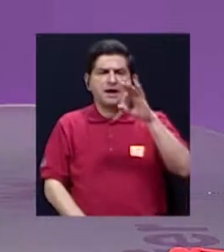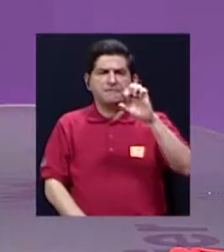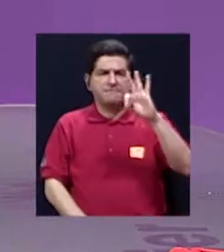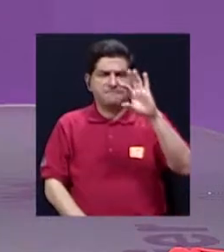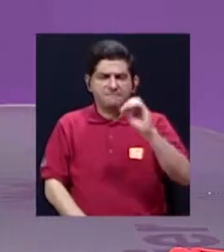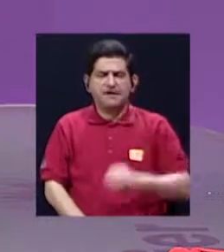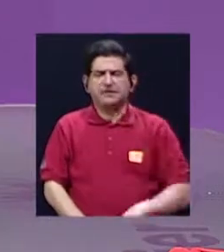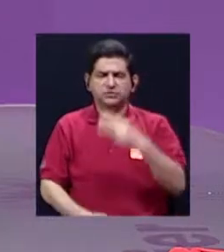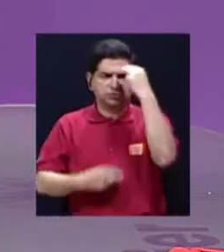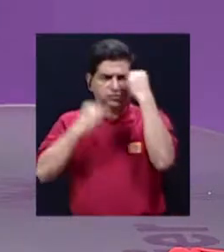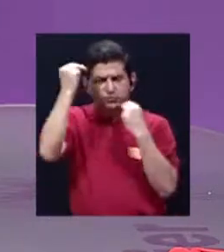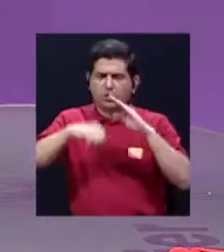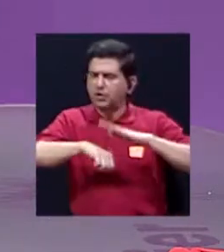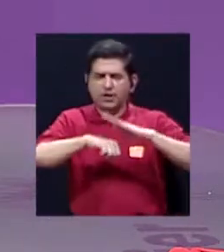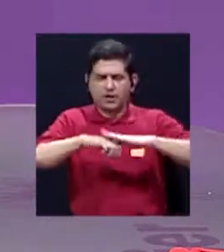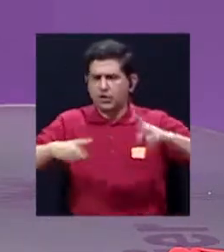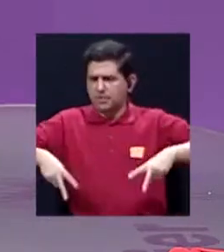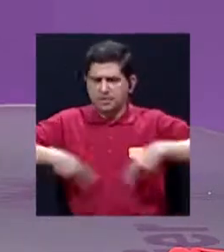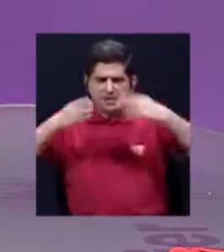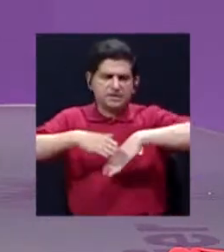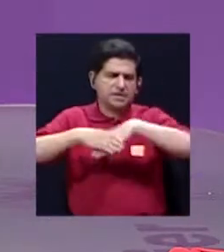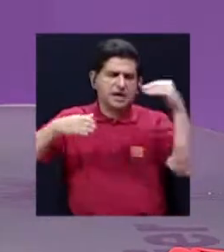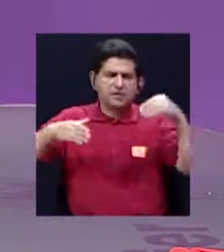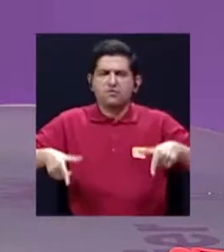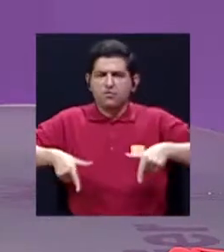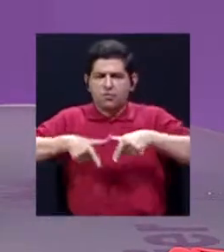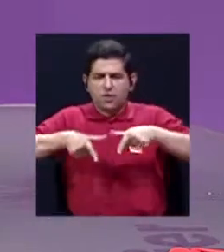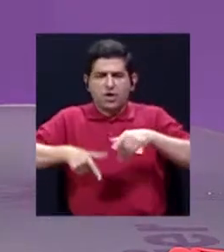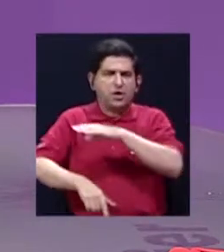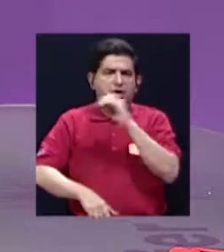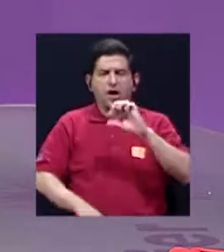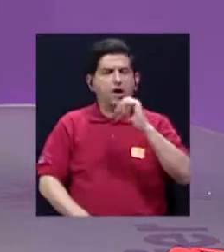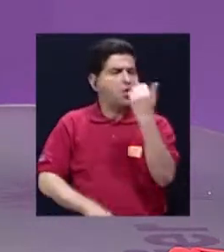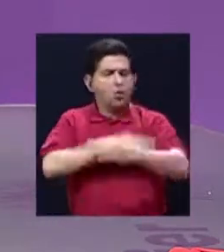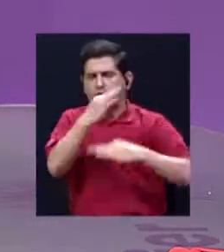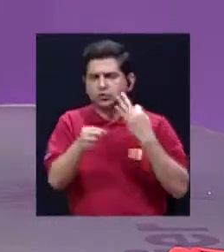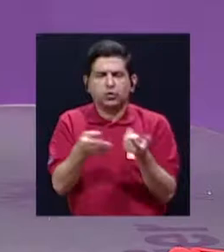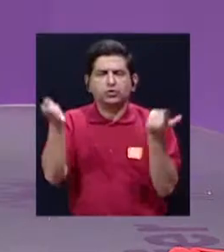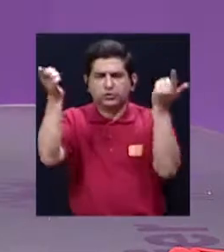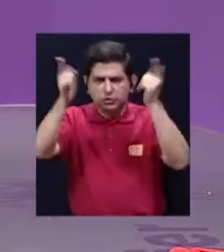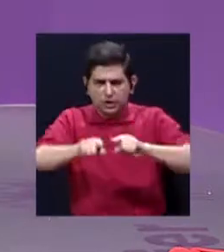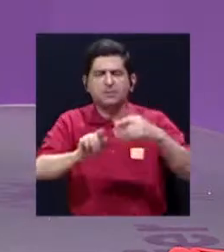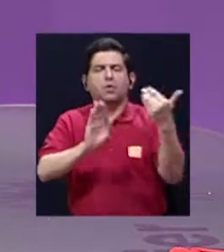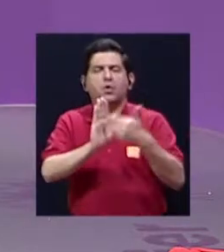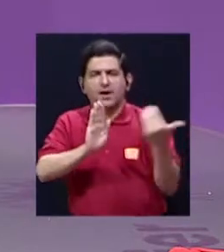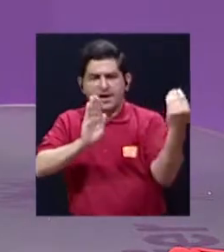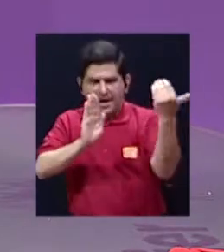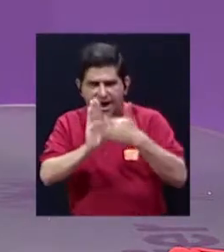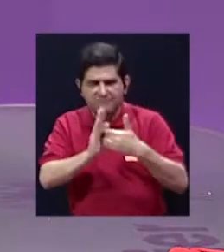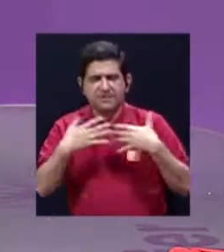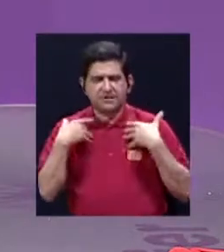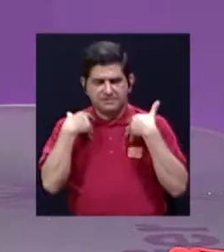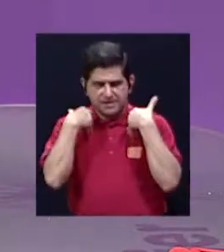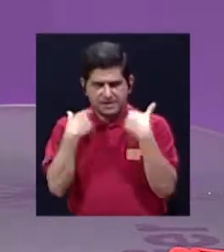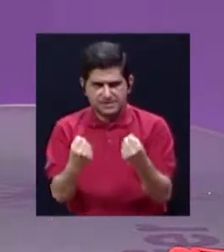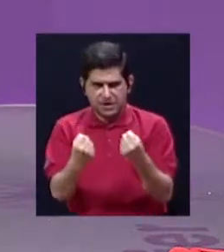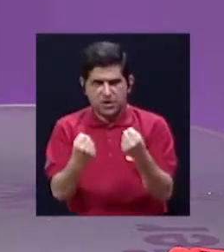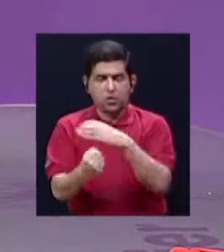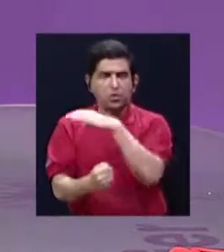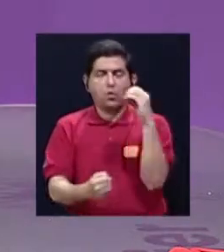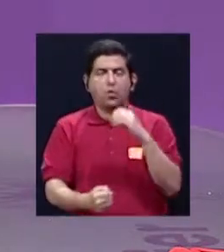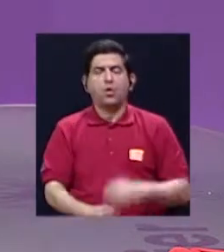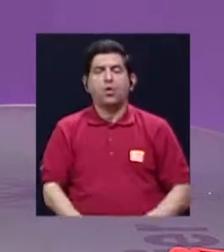malformaciones incombatibles con la vida extrauterina o cualquier otro caso que esté afectando su salud o